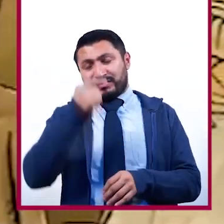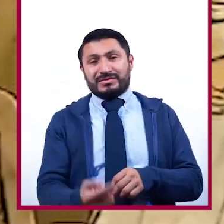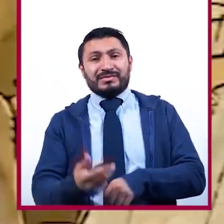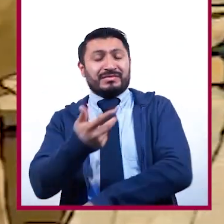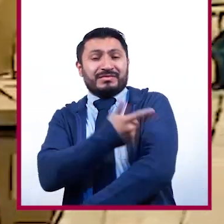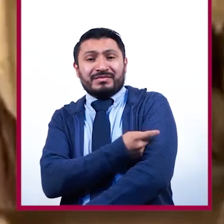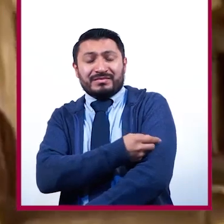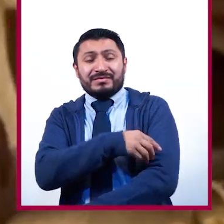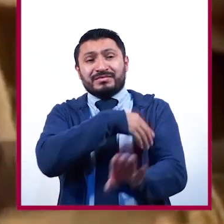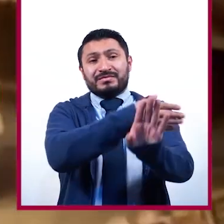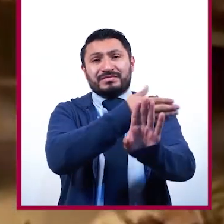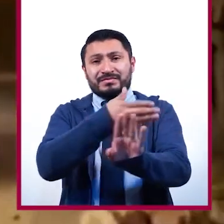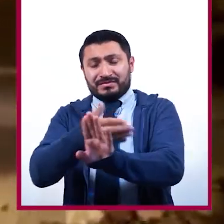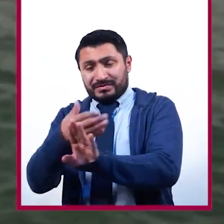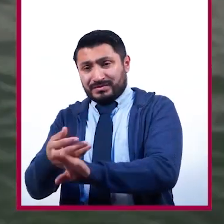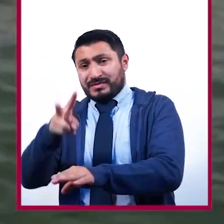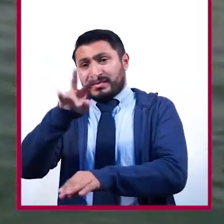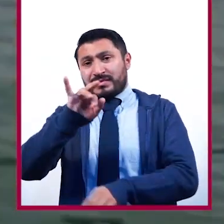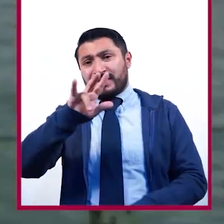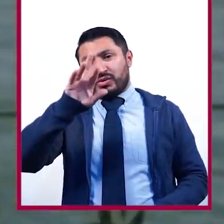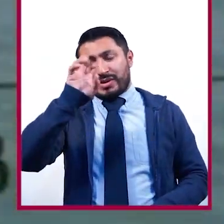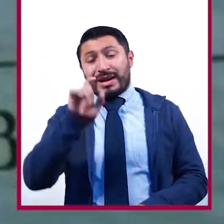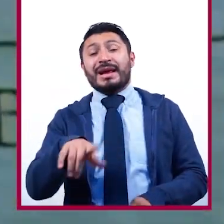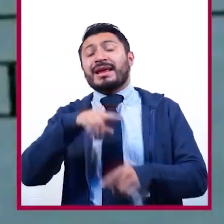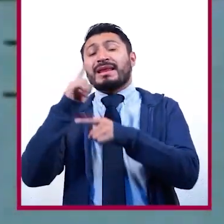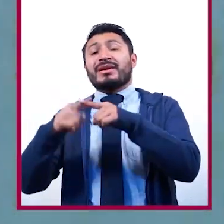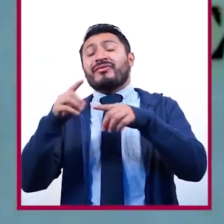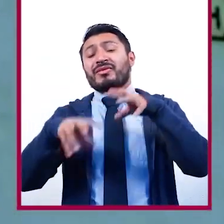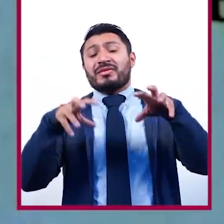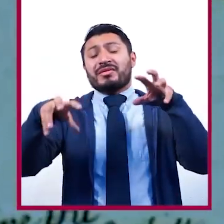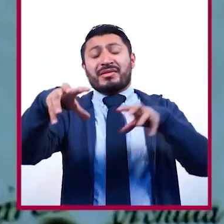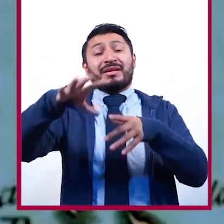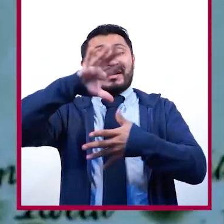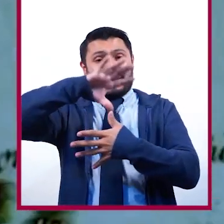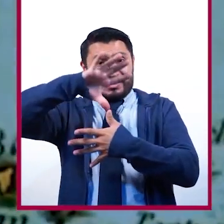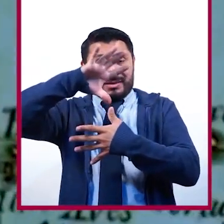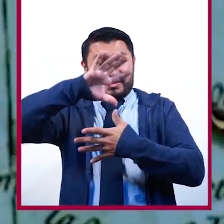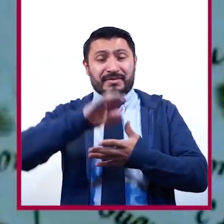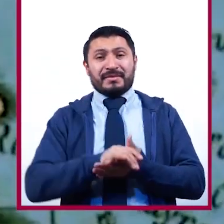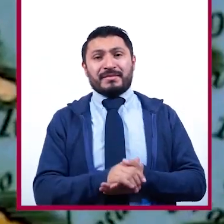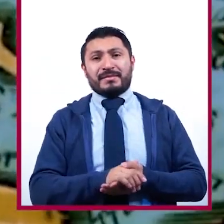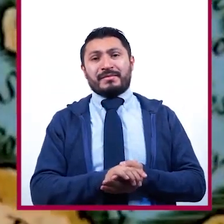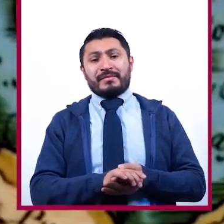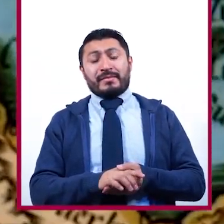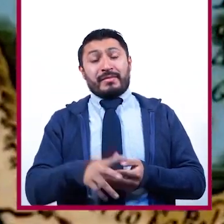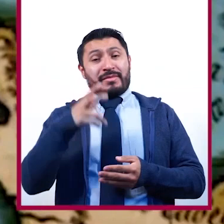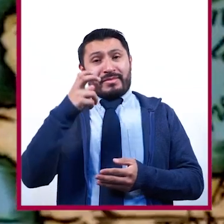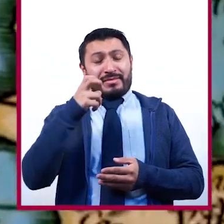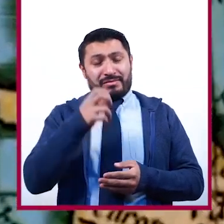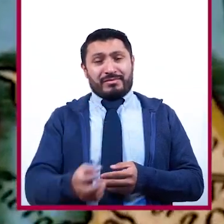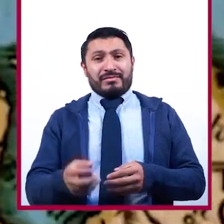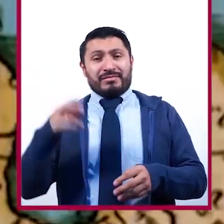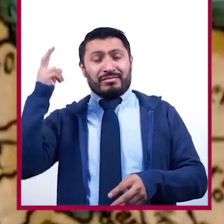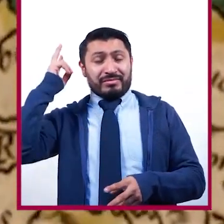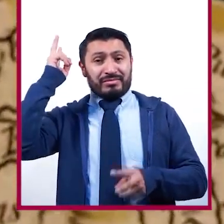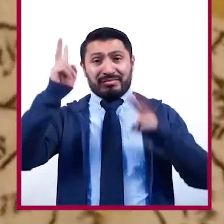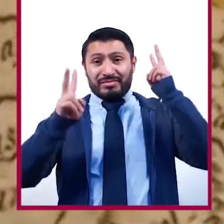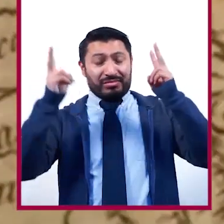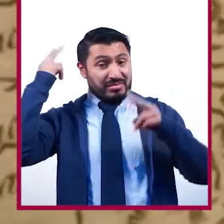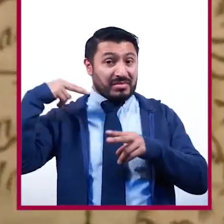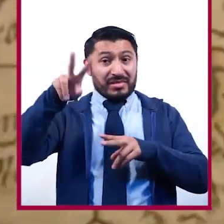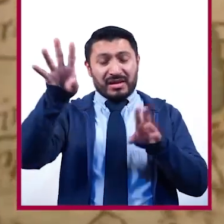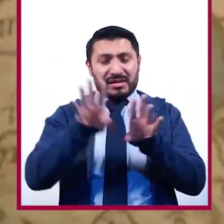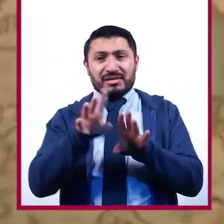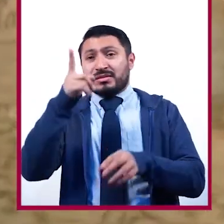filantrópica para aplicar la vacuna contra la viruela a diversas poblaciones del continente americano. En esta expedición,